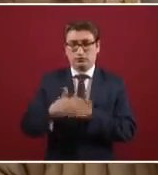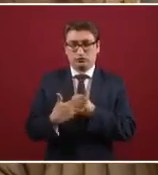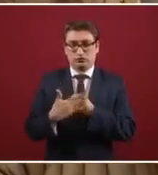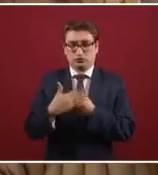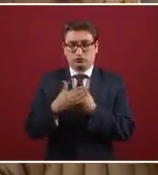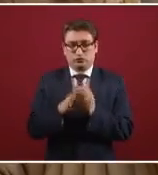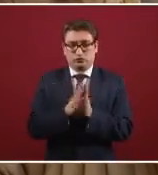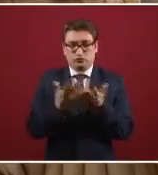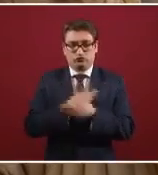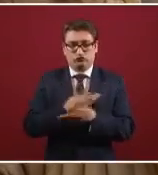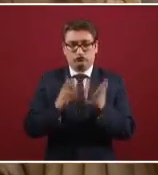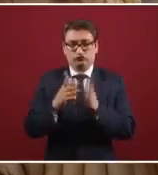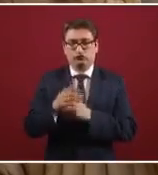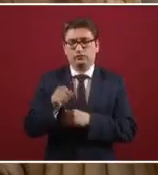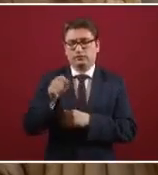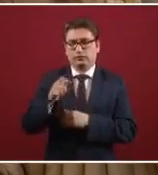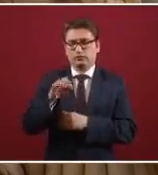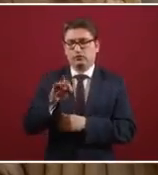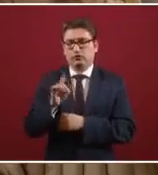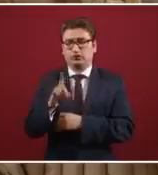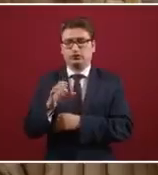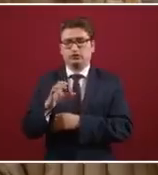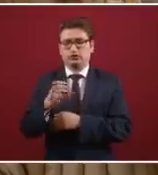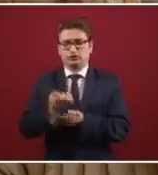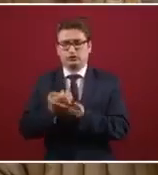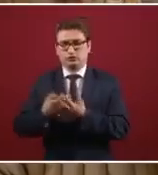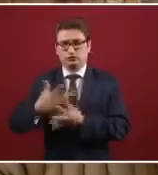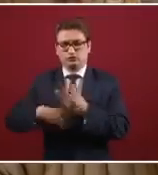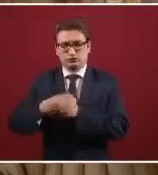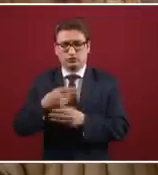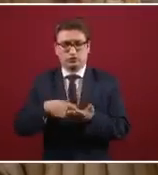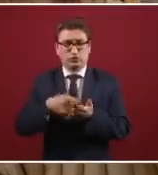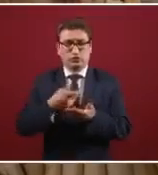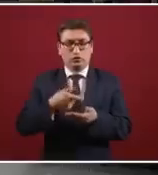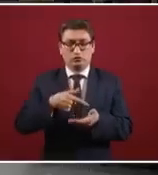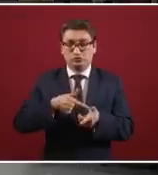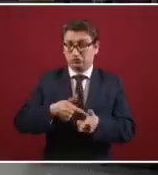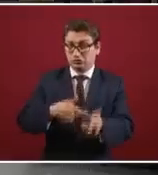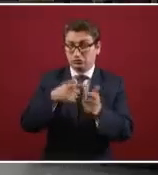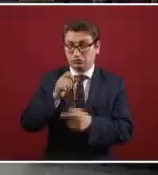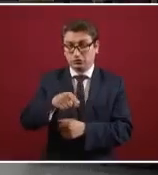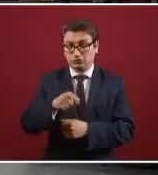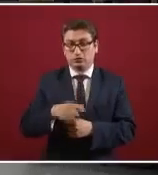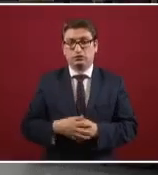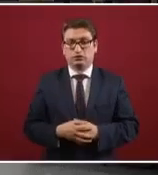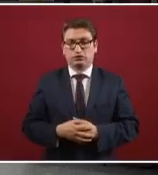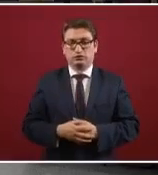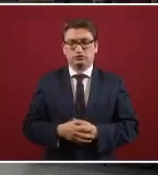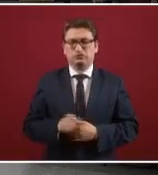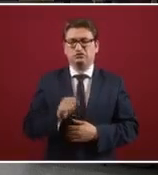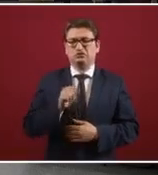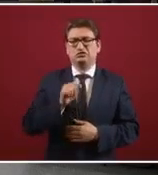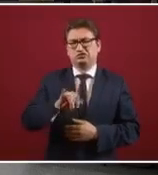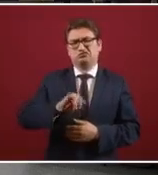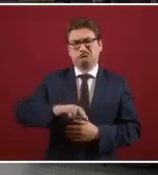cultura económica y si va a ser por la editorial de toda la vida si planeta